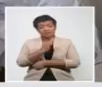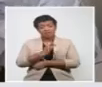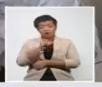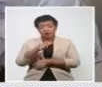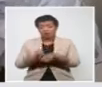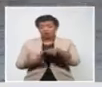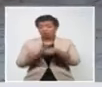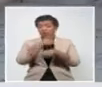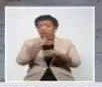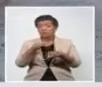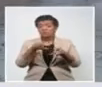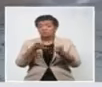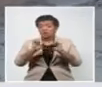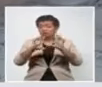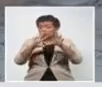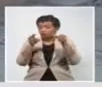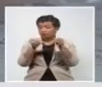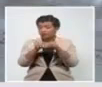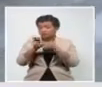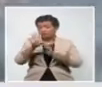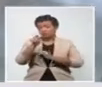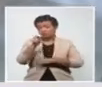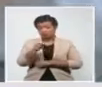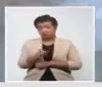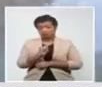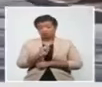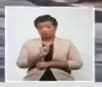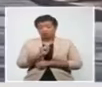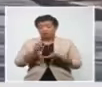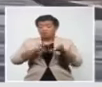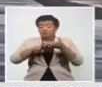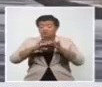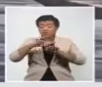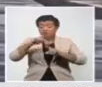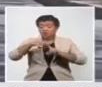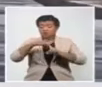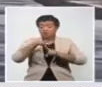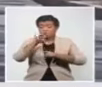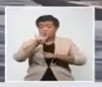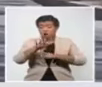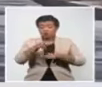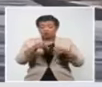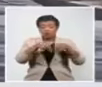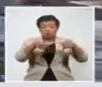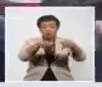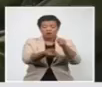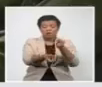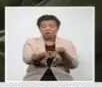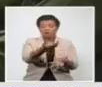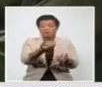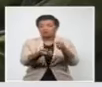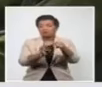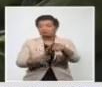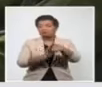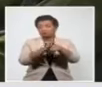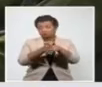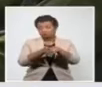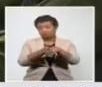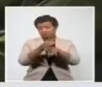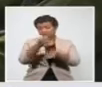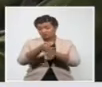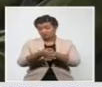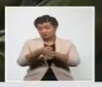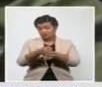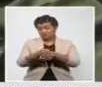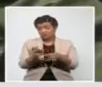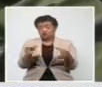fallecido 5 personas. La provincia se mantiene con 4 eventos y 155 focos. El Consejo de